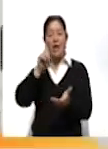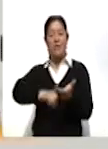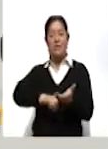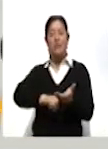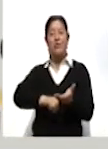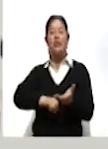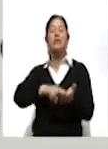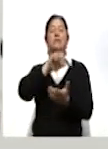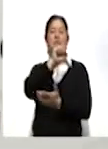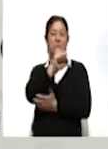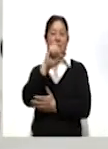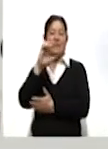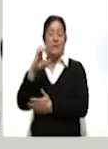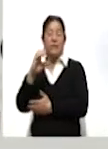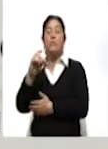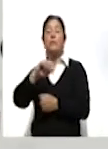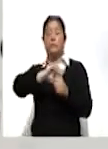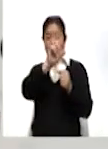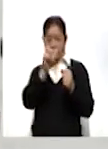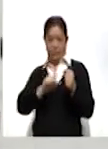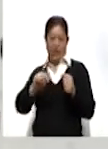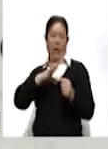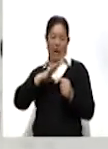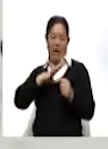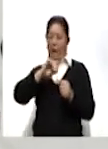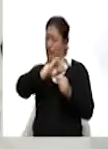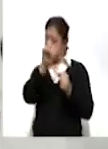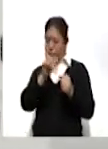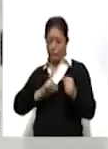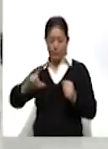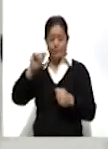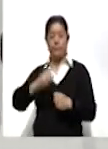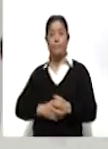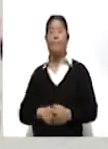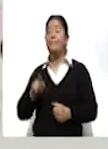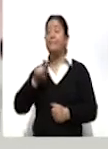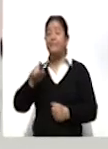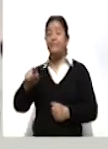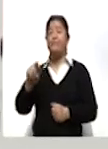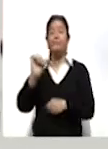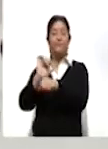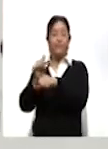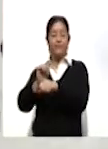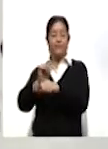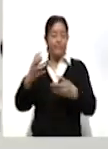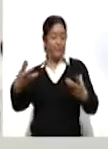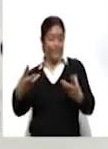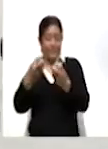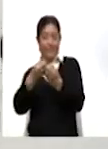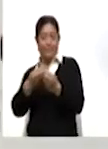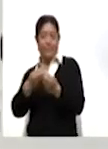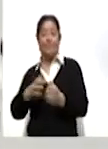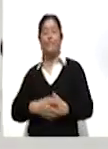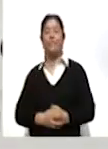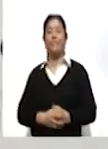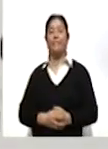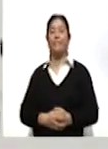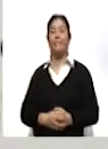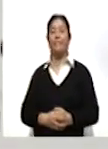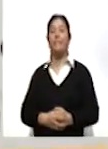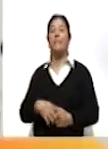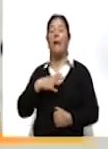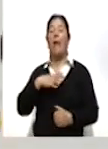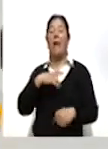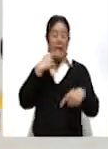semilleros creativos que hay en todo el país. Junto con estas artistas estuvieron en procesos creativos que se llamaron Diálogos